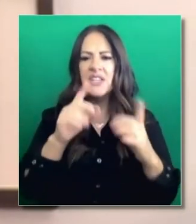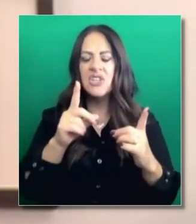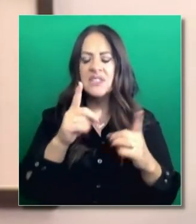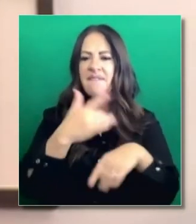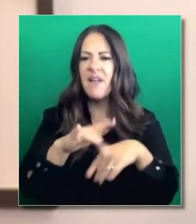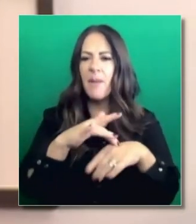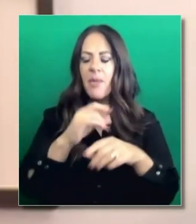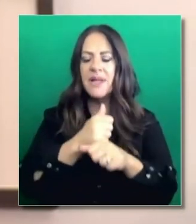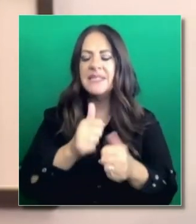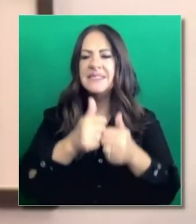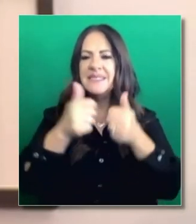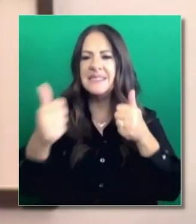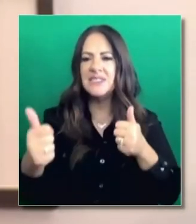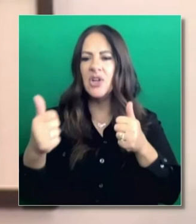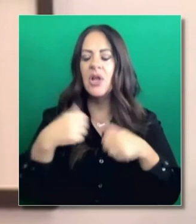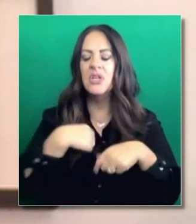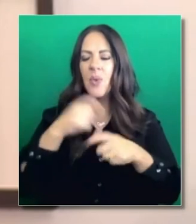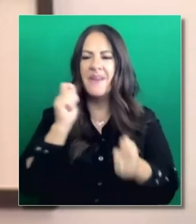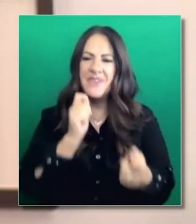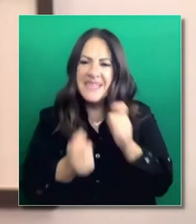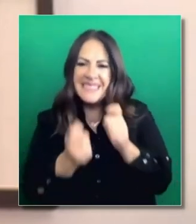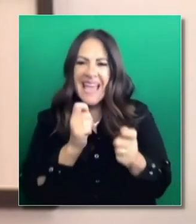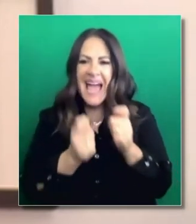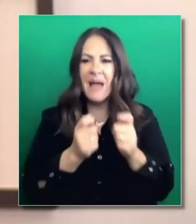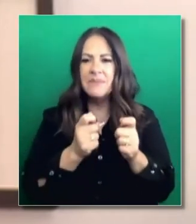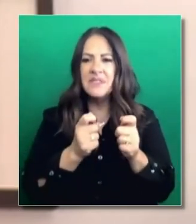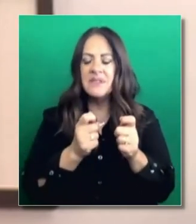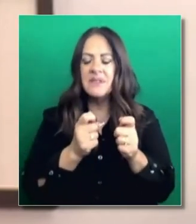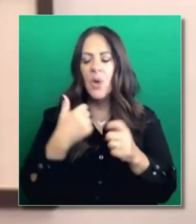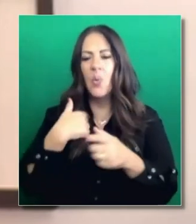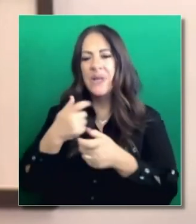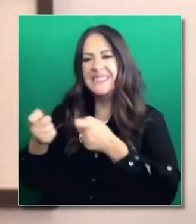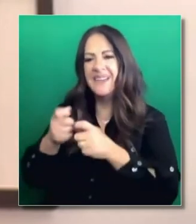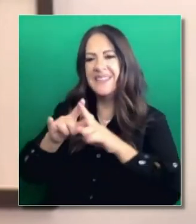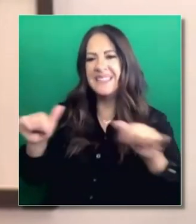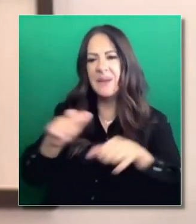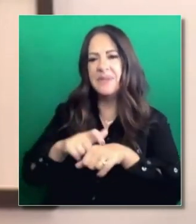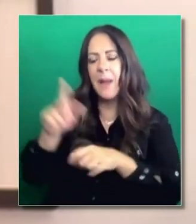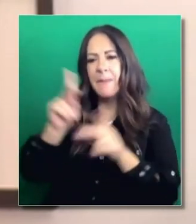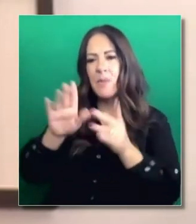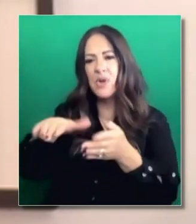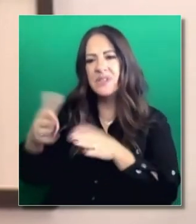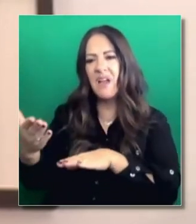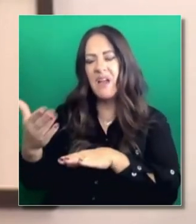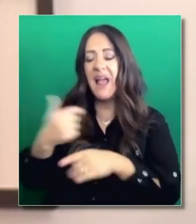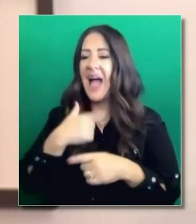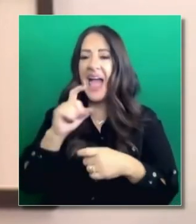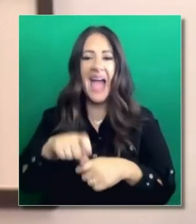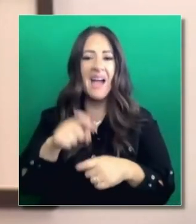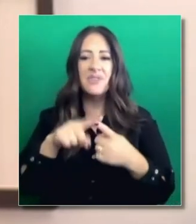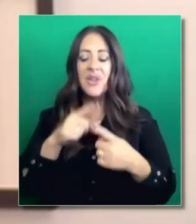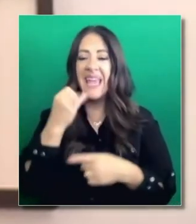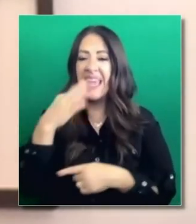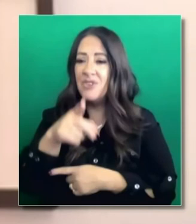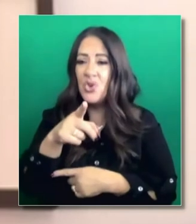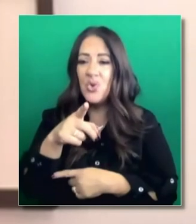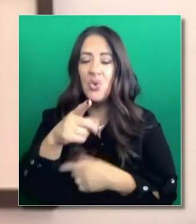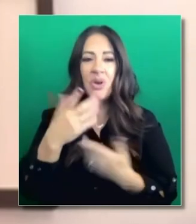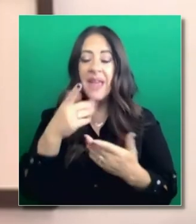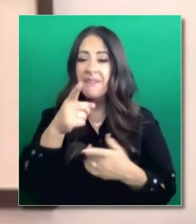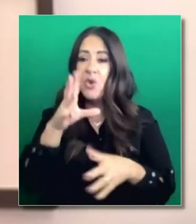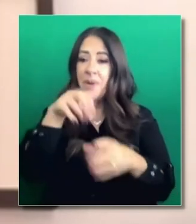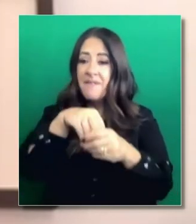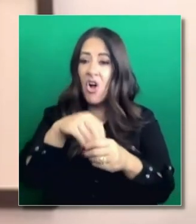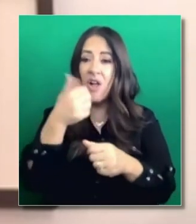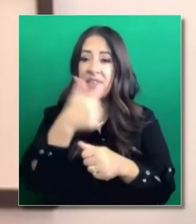de modo que estamos adaptándonos, recuperándonos al lidiar con estas pérdidas. Debo comentar a nuestros